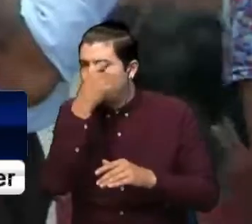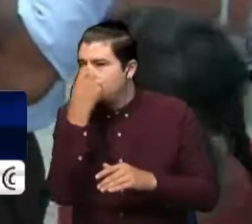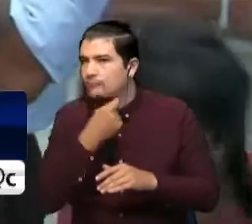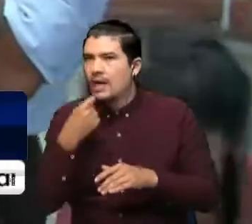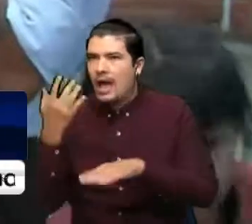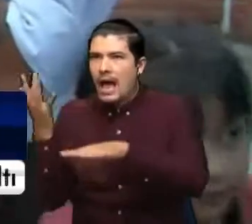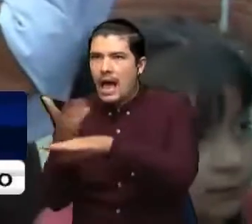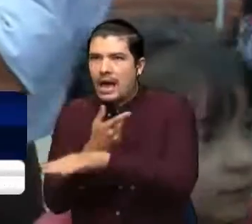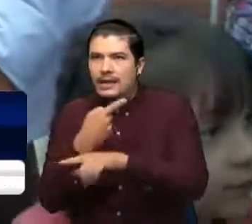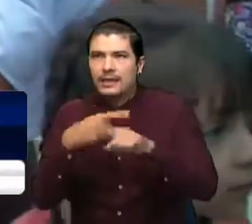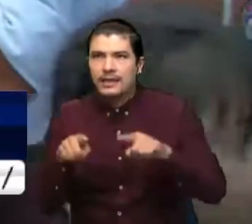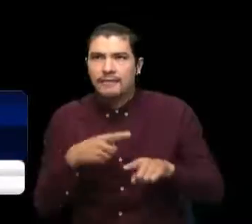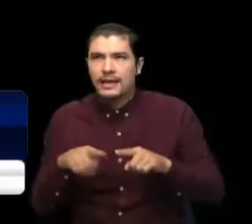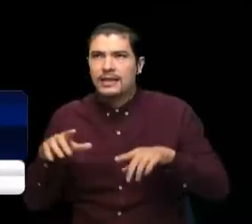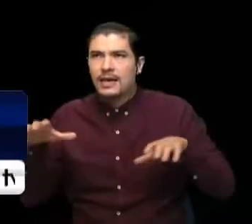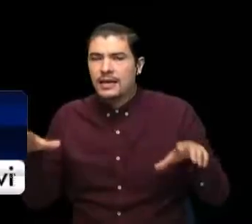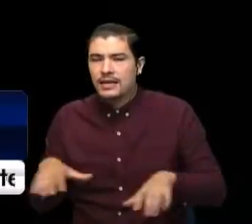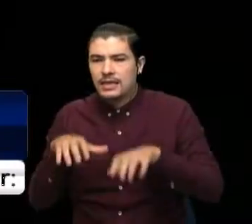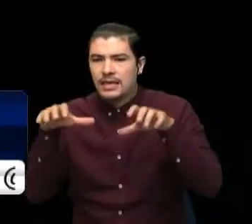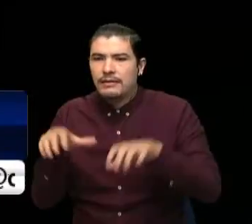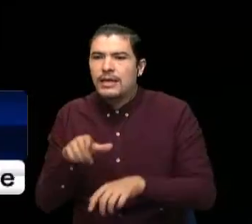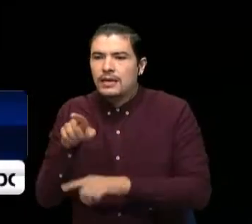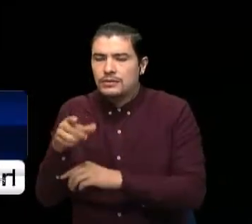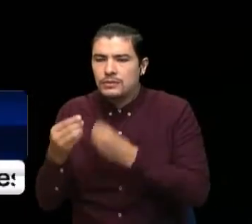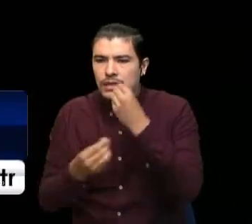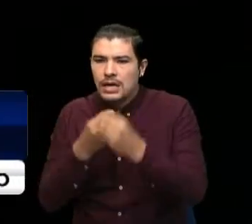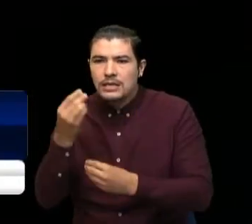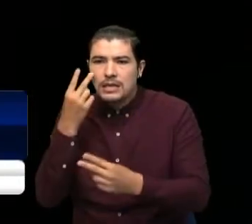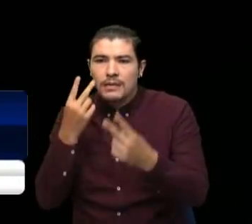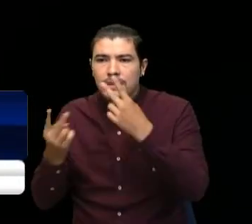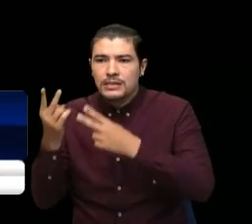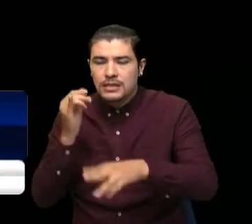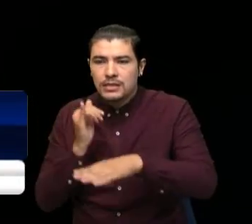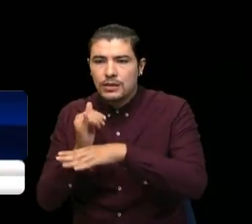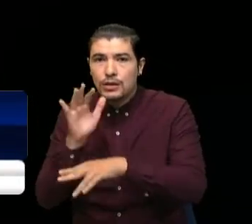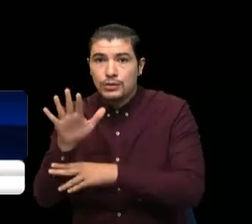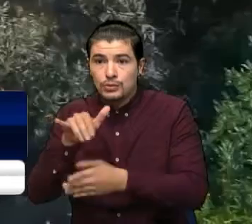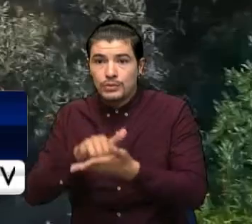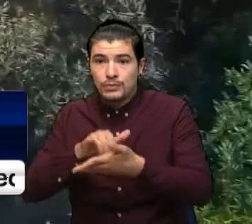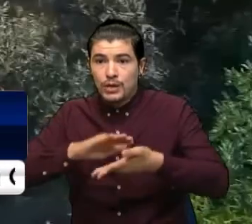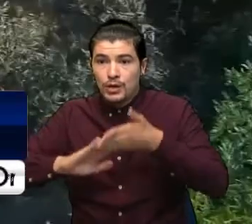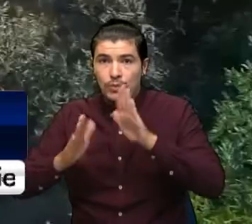fueron algunas de las actividades que se realizaron en esta visita de la institución y que la comunidad agradeció.